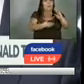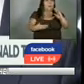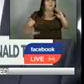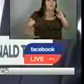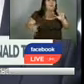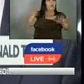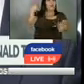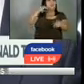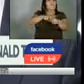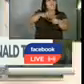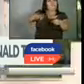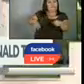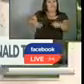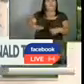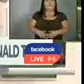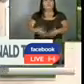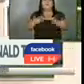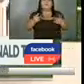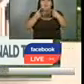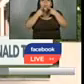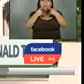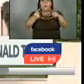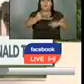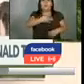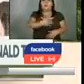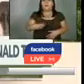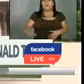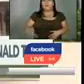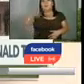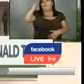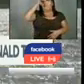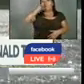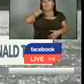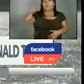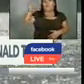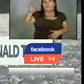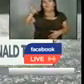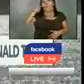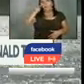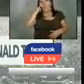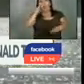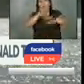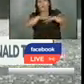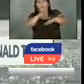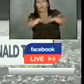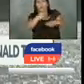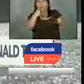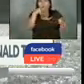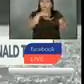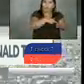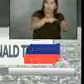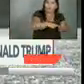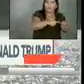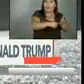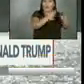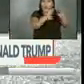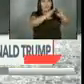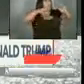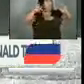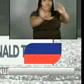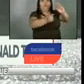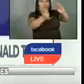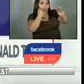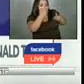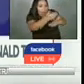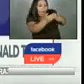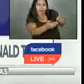dejó el cargo. través de un comunicado, Trump anunció la ejecución del operativo y denunció que los agentes habían abierto su